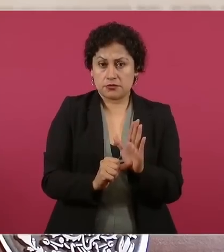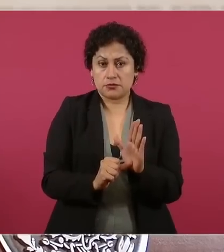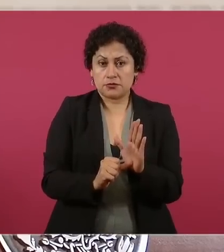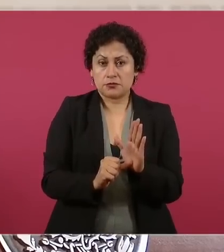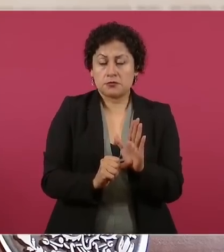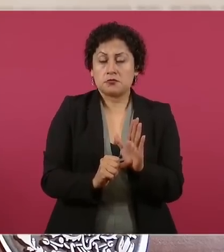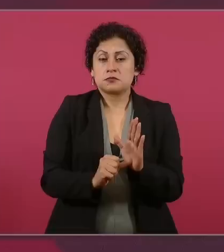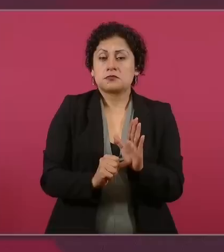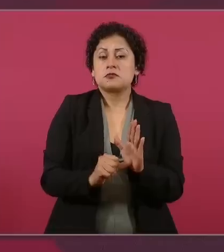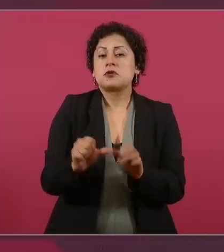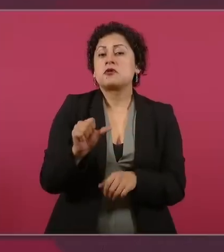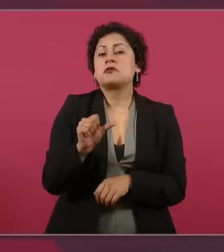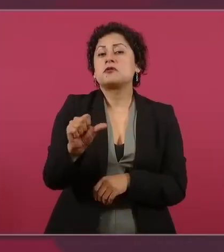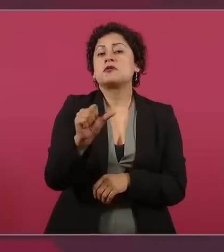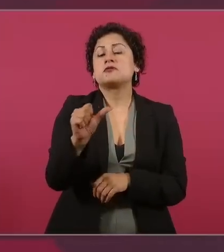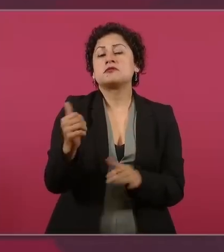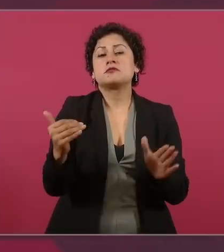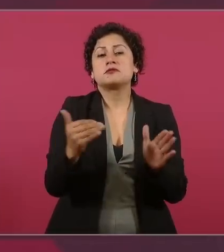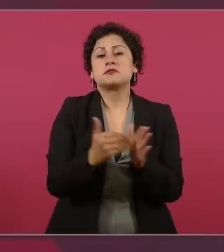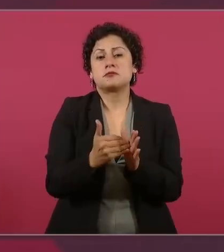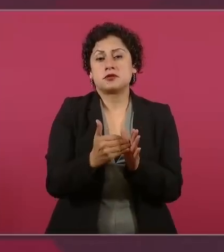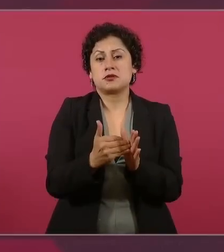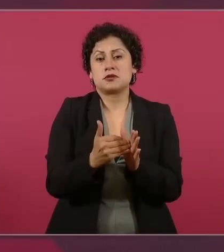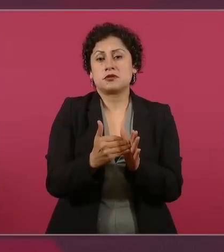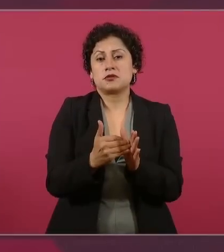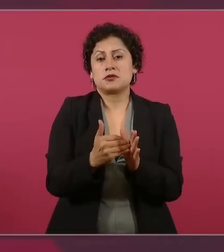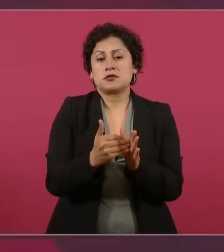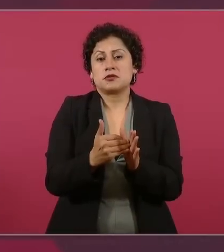de 16,200,